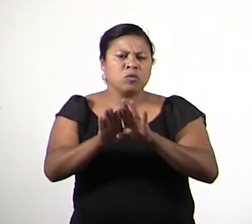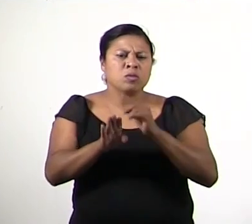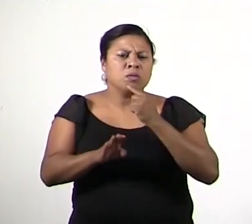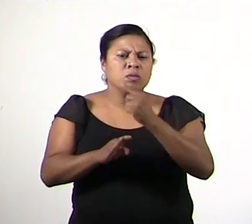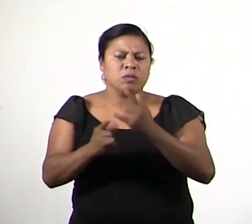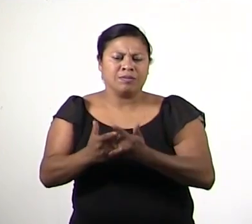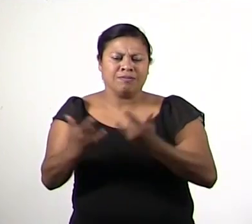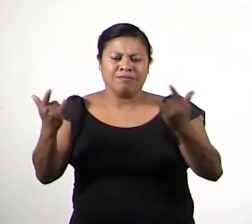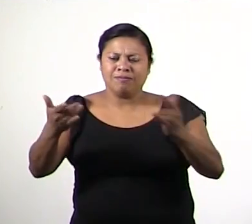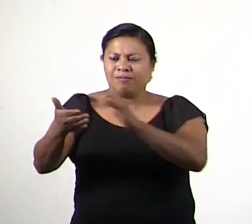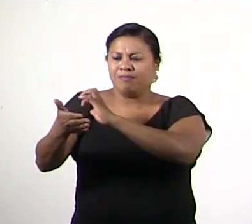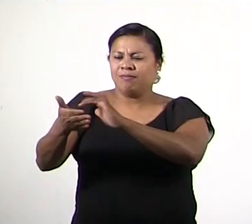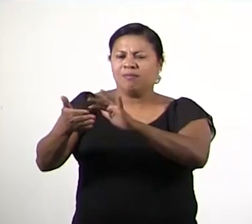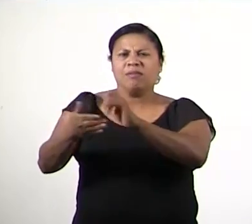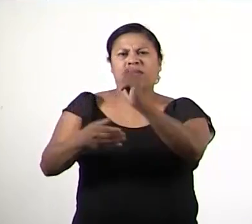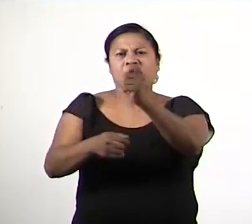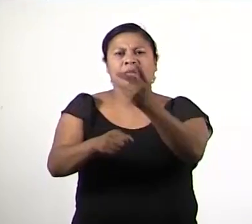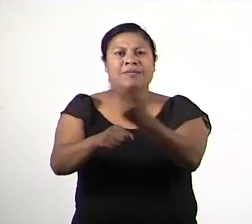¿Sale?